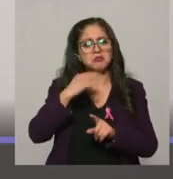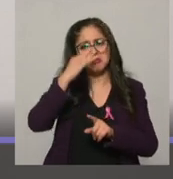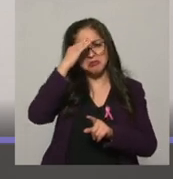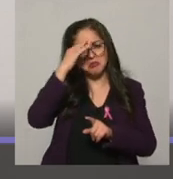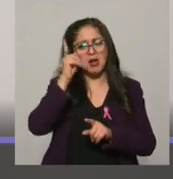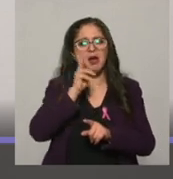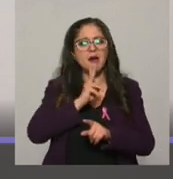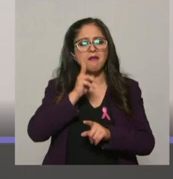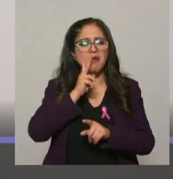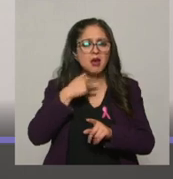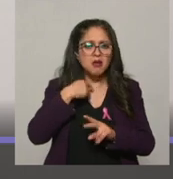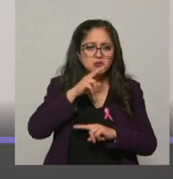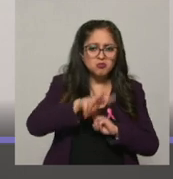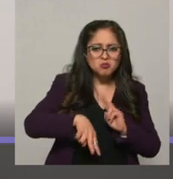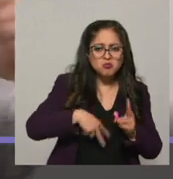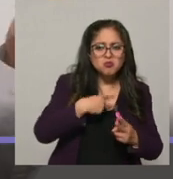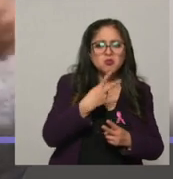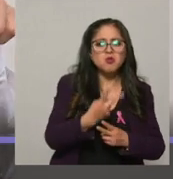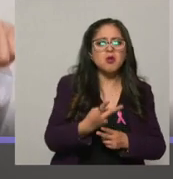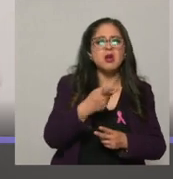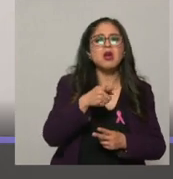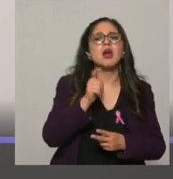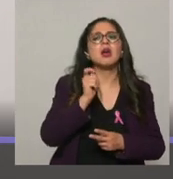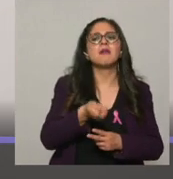irse con el